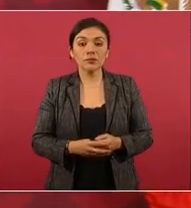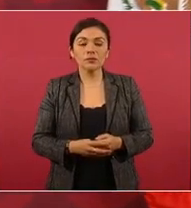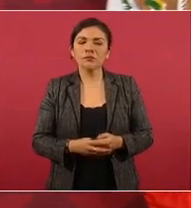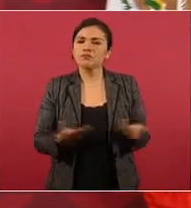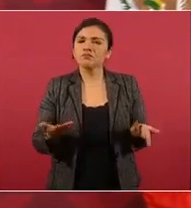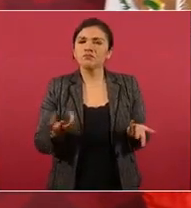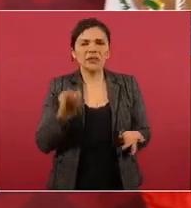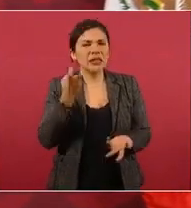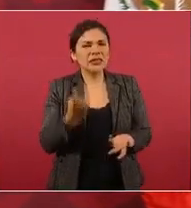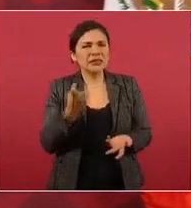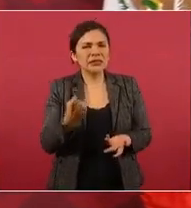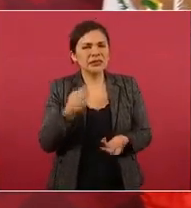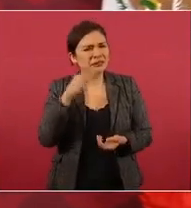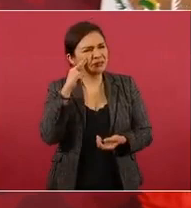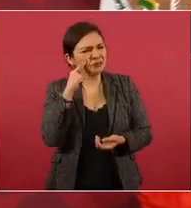conservadores,